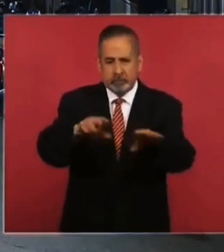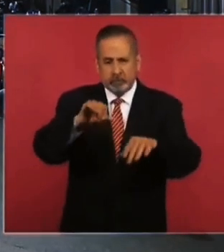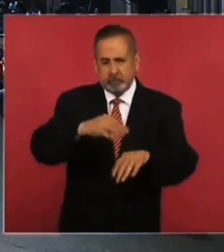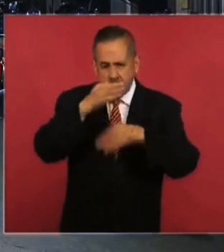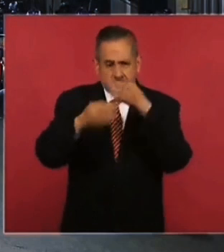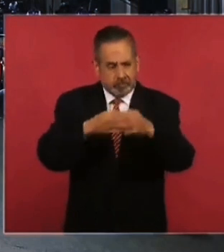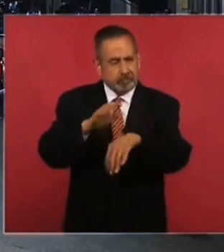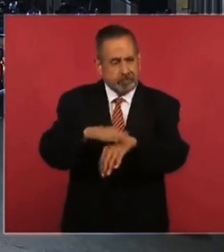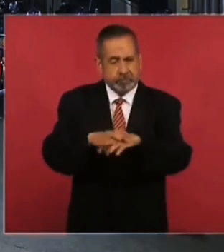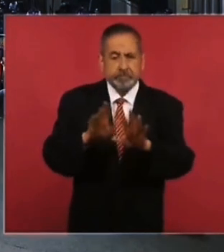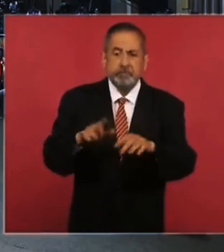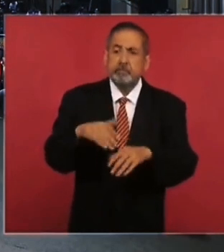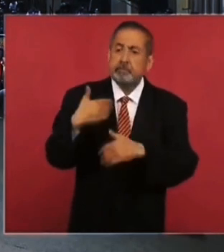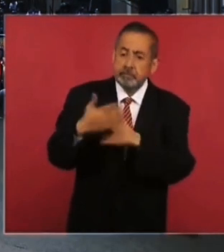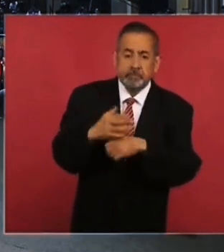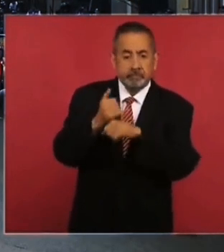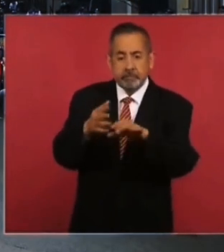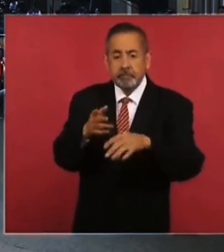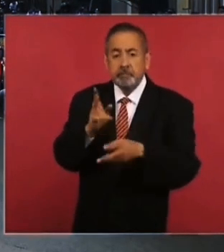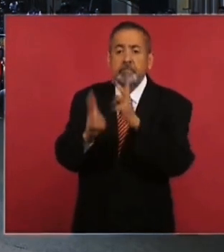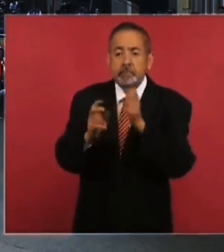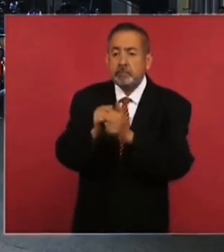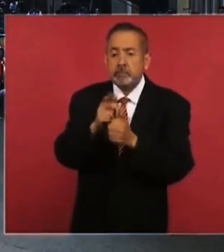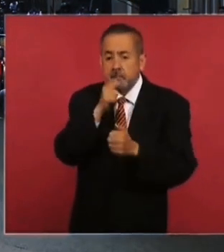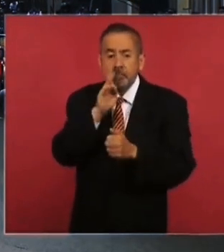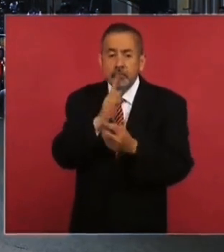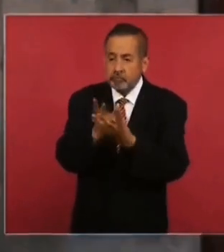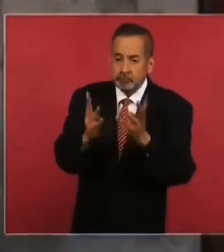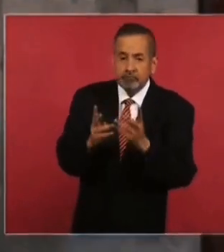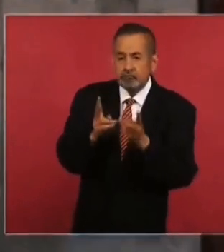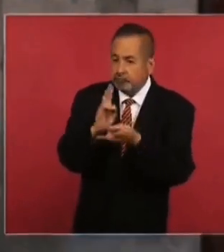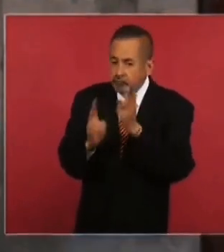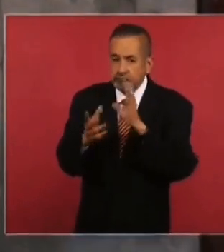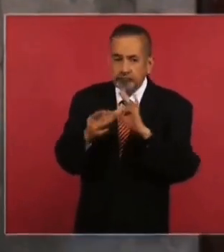hoy les dicen. Entonces, vamos a informarle de cómo vamos en la investigación.